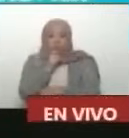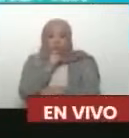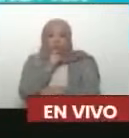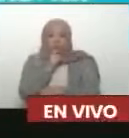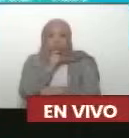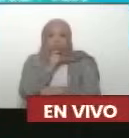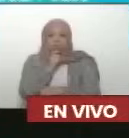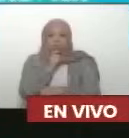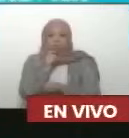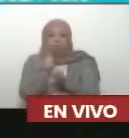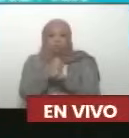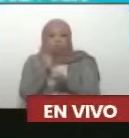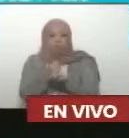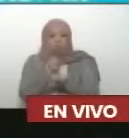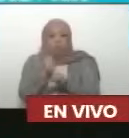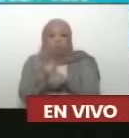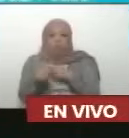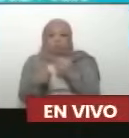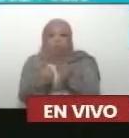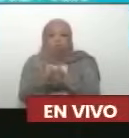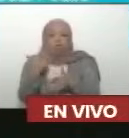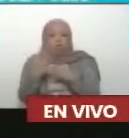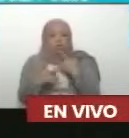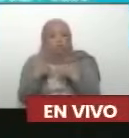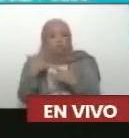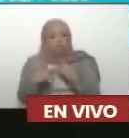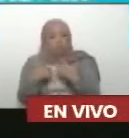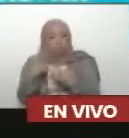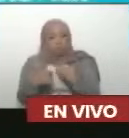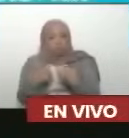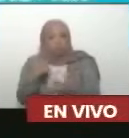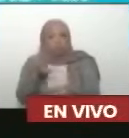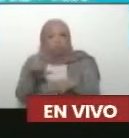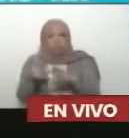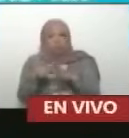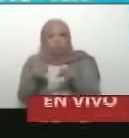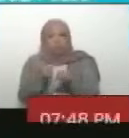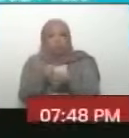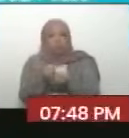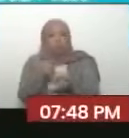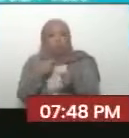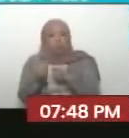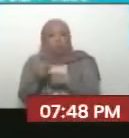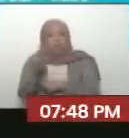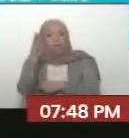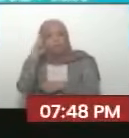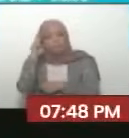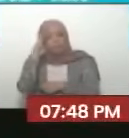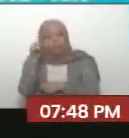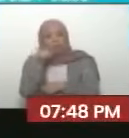medicinas, para que llegaran los antivirales, para que llegaran todos los componentes médicos,